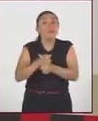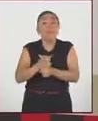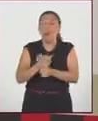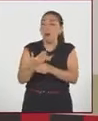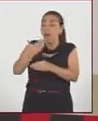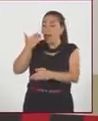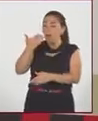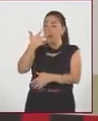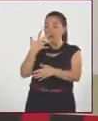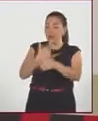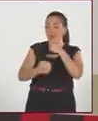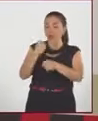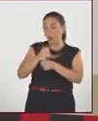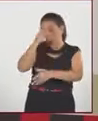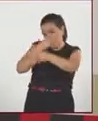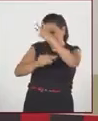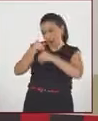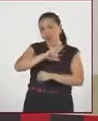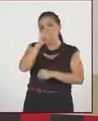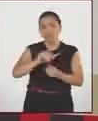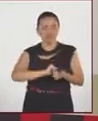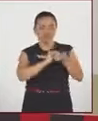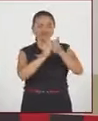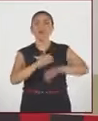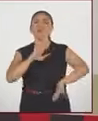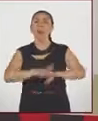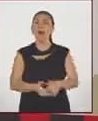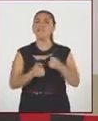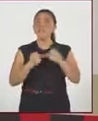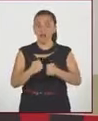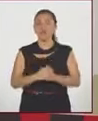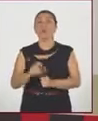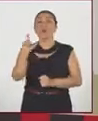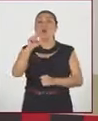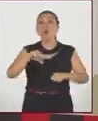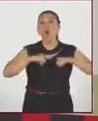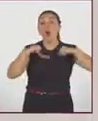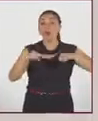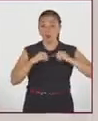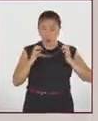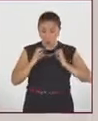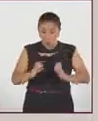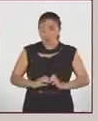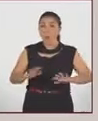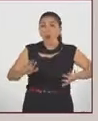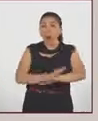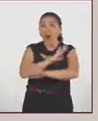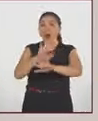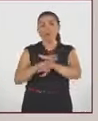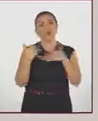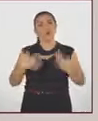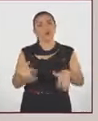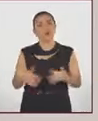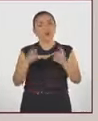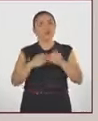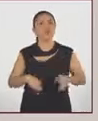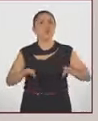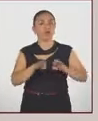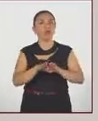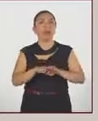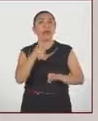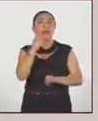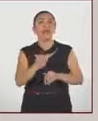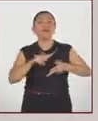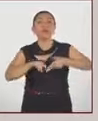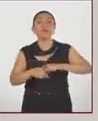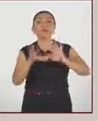años. En la adolescencia los cambios musculoesqueléticos son muy importantes. Aquí es donde se va a ver